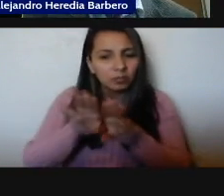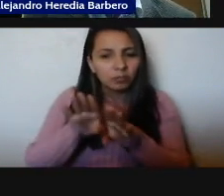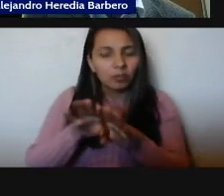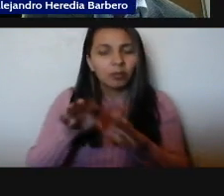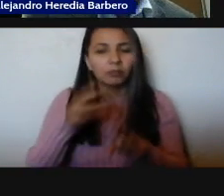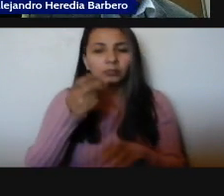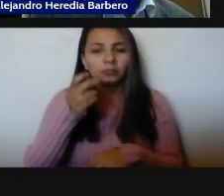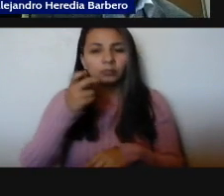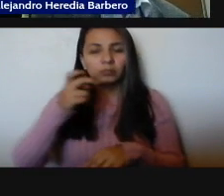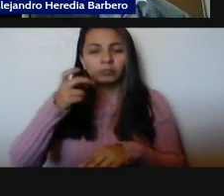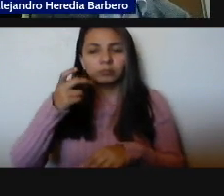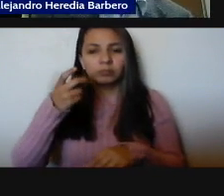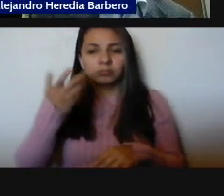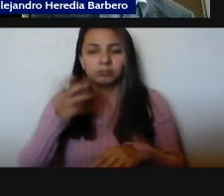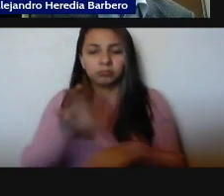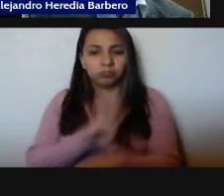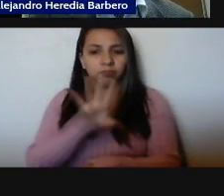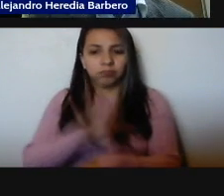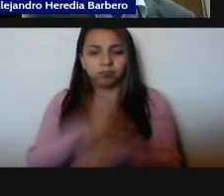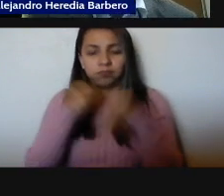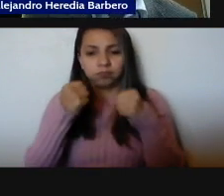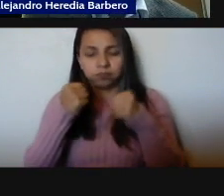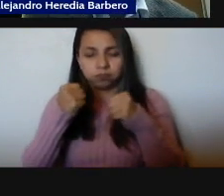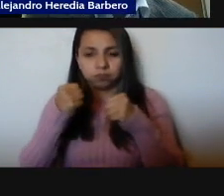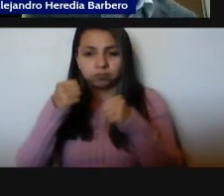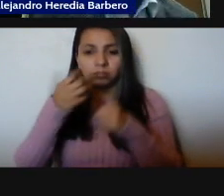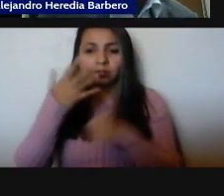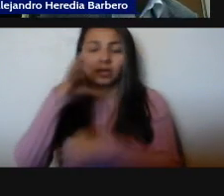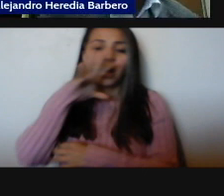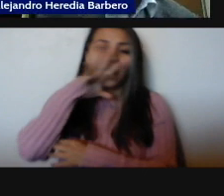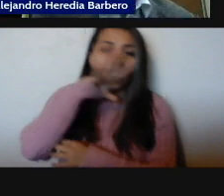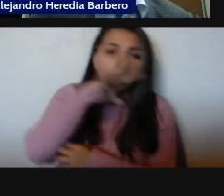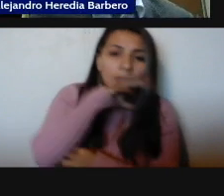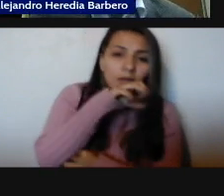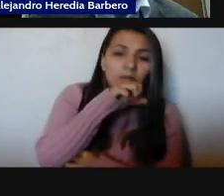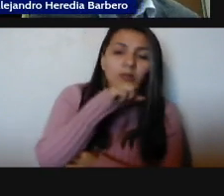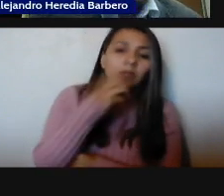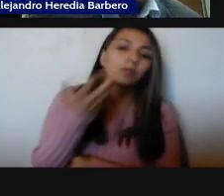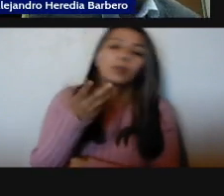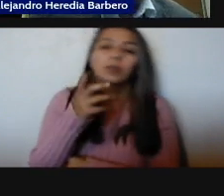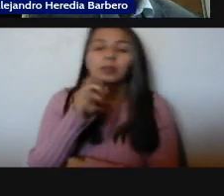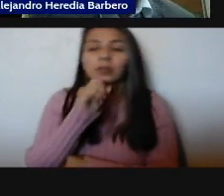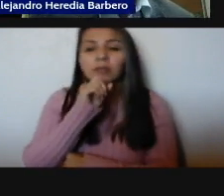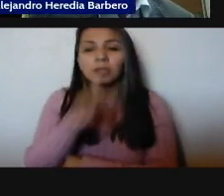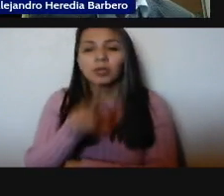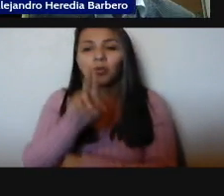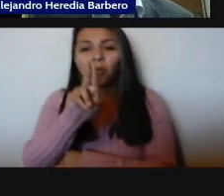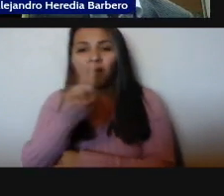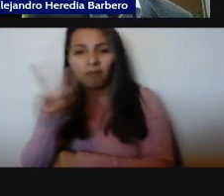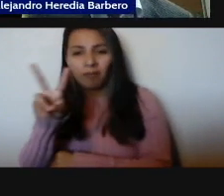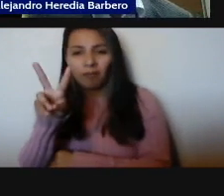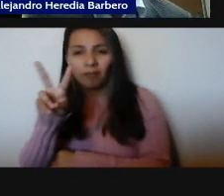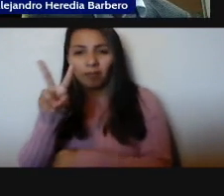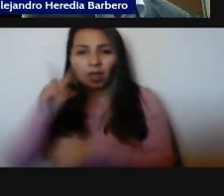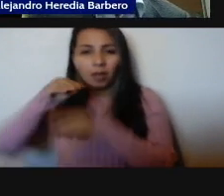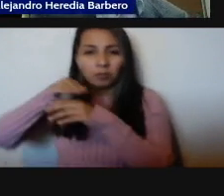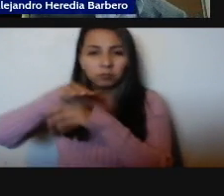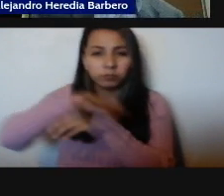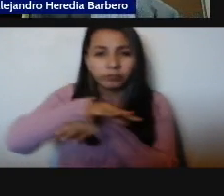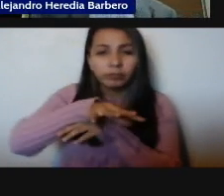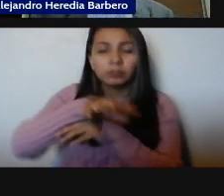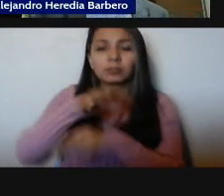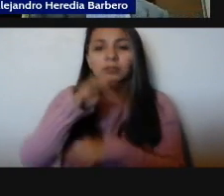los impactos, las cargas eléctricas, el calor, el tectonismo, por ejemplo, la radiación ultravioleta, la radiación